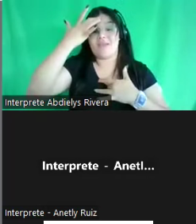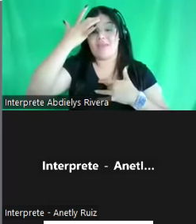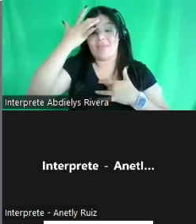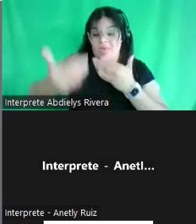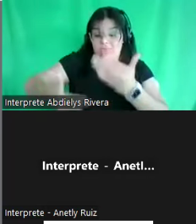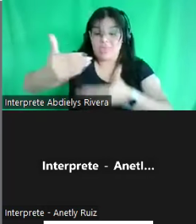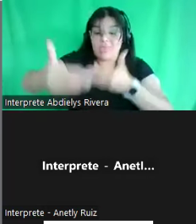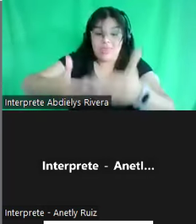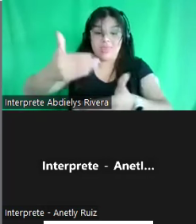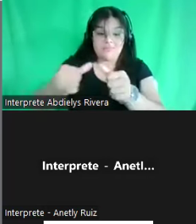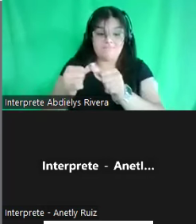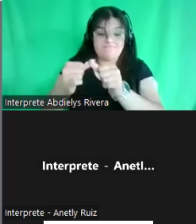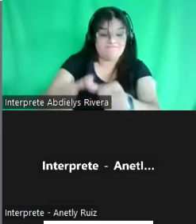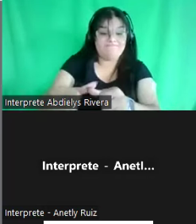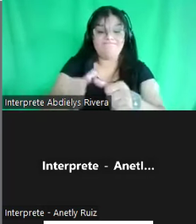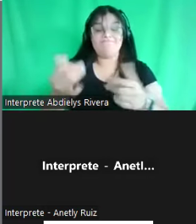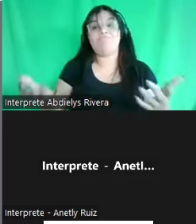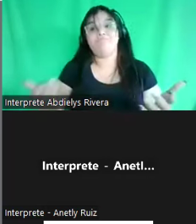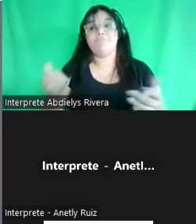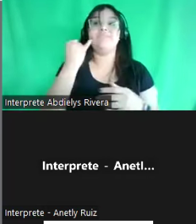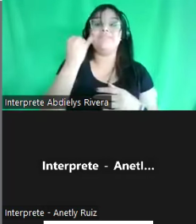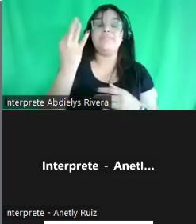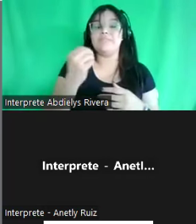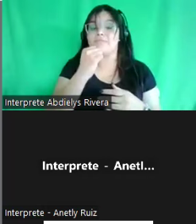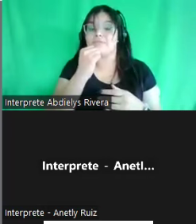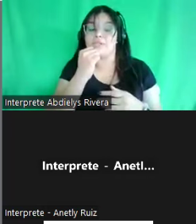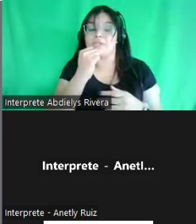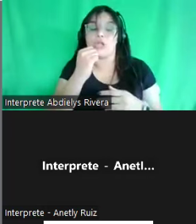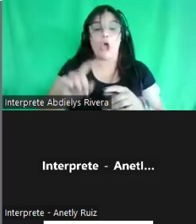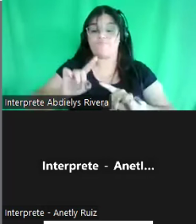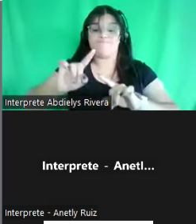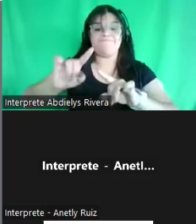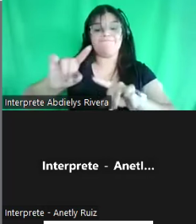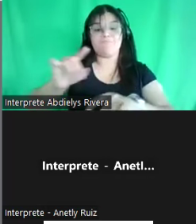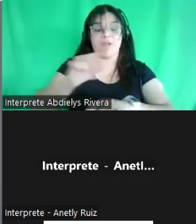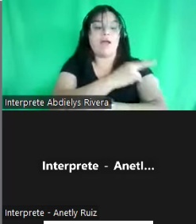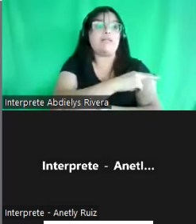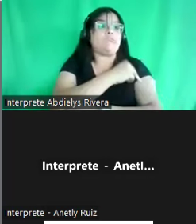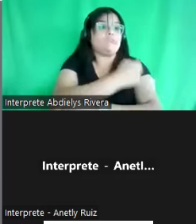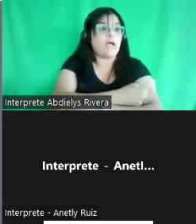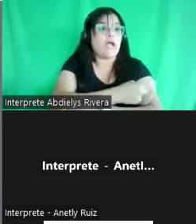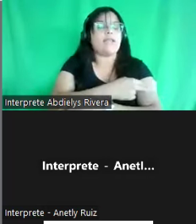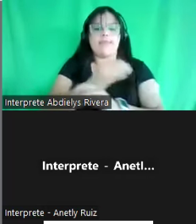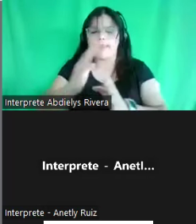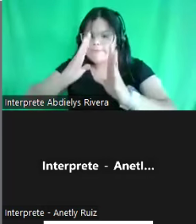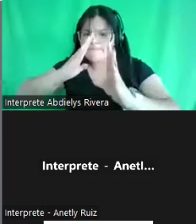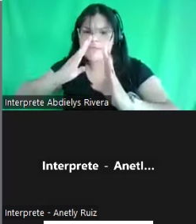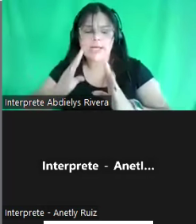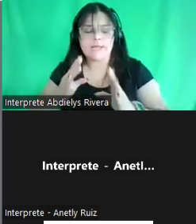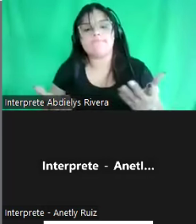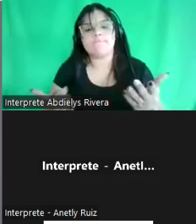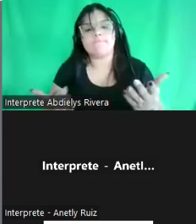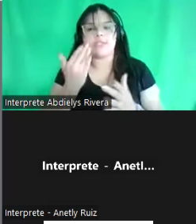no se atiende, a tiempo, es una enfermedad, la artritis reumatoide, de verdad, es una enfermedad que no se cura, es una